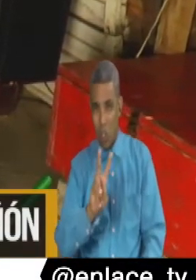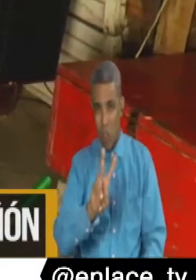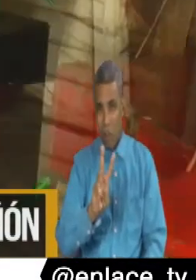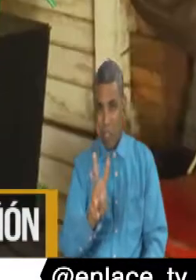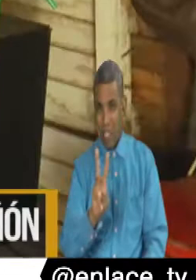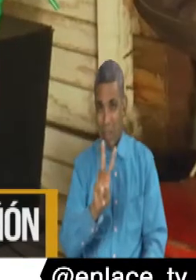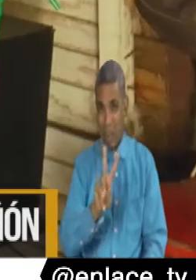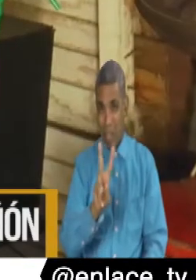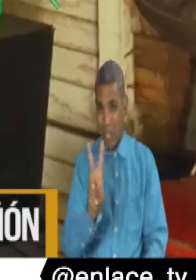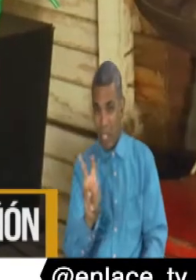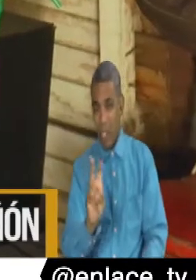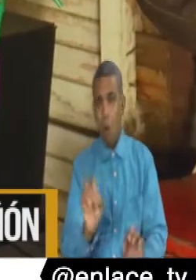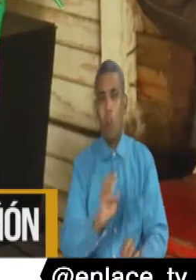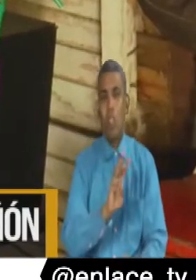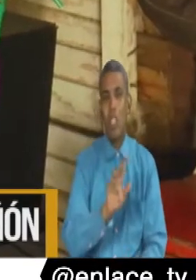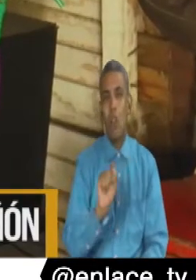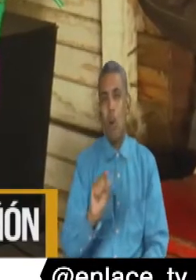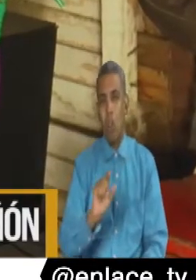312-418-2327 o al